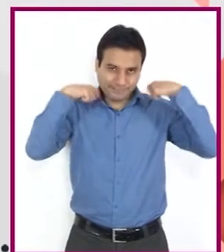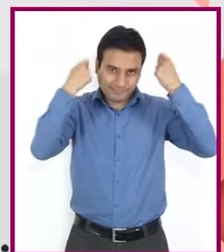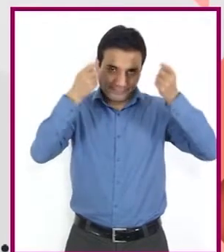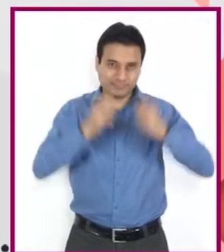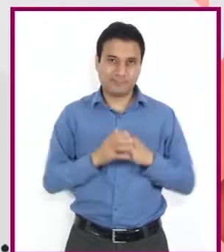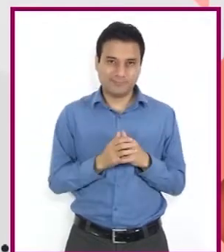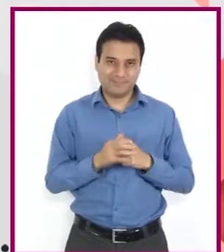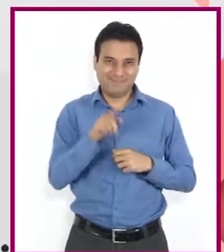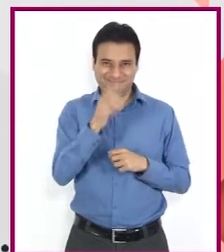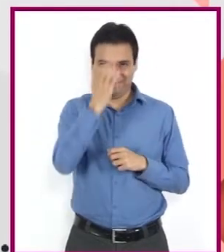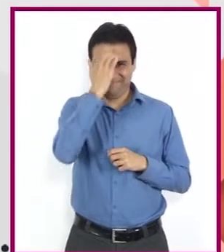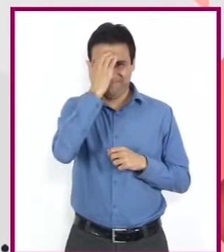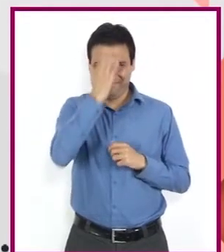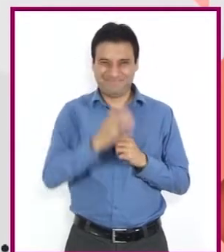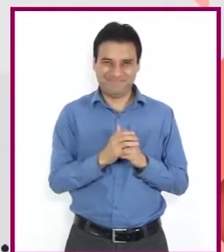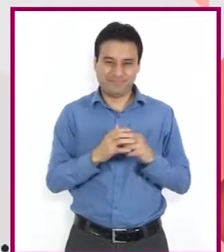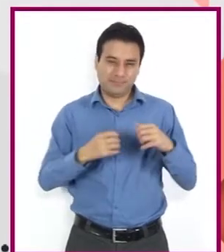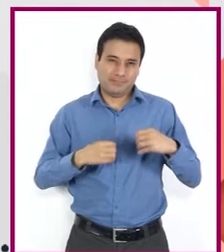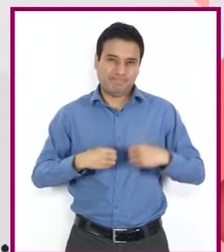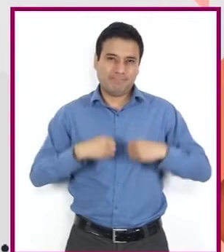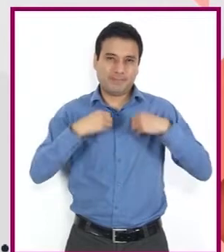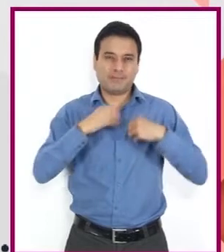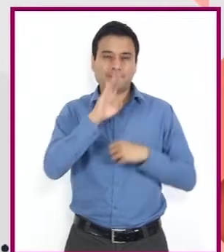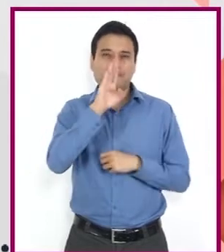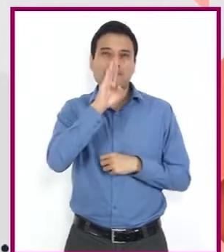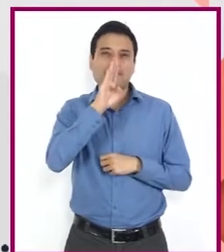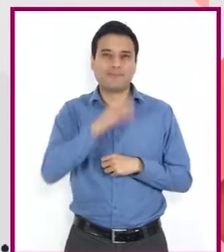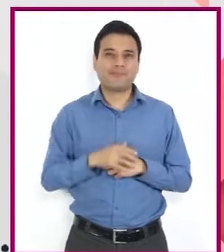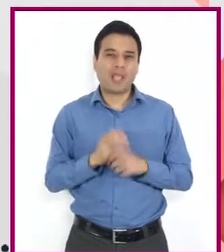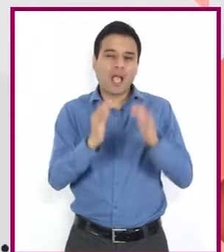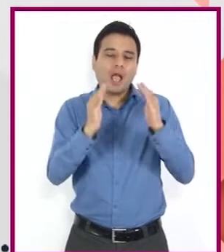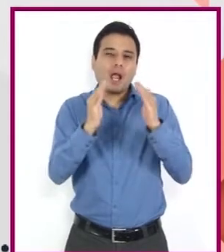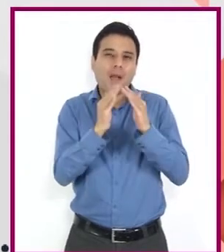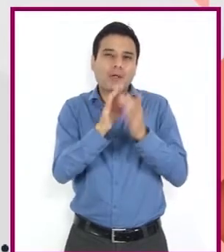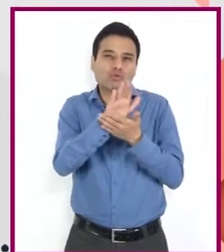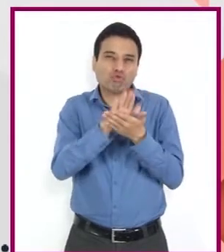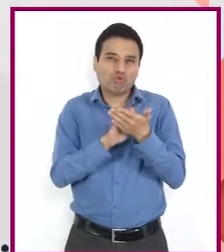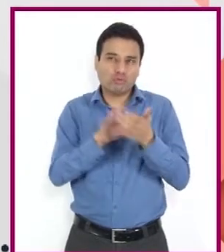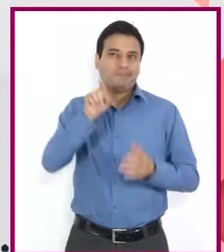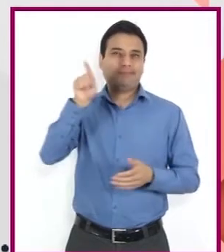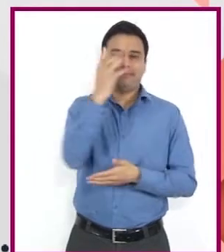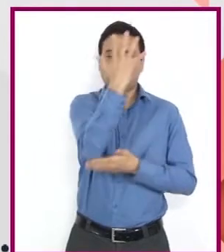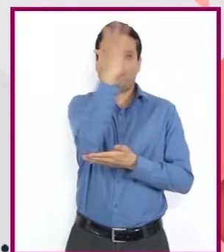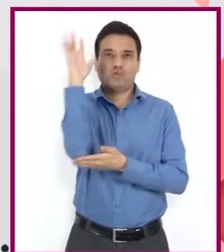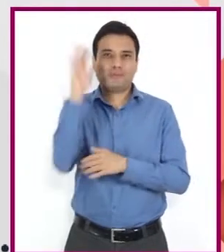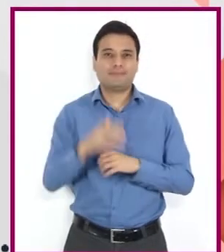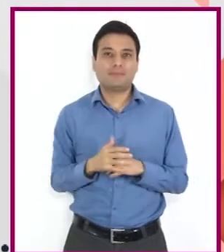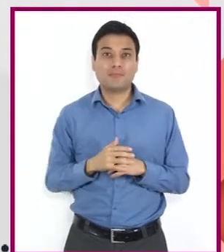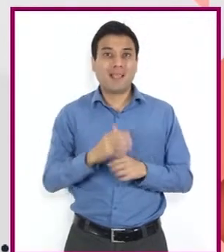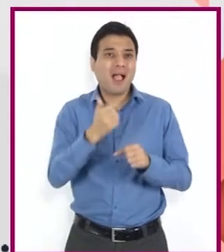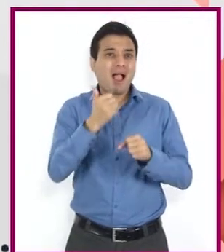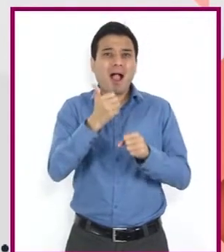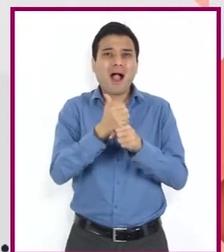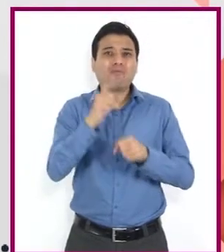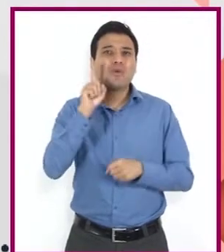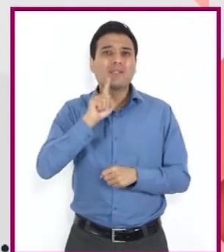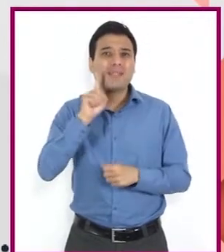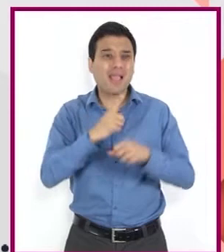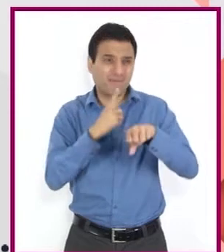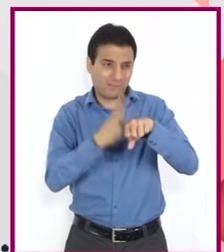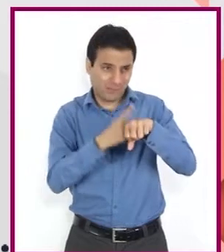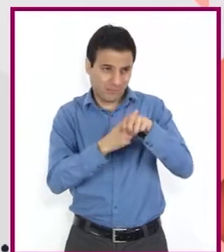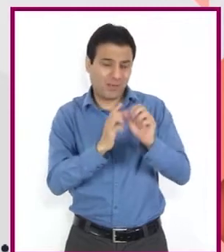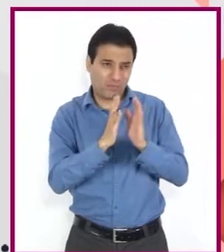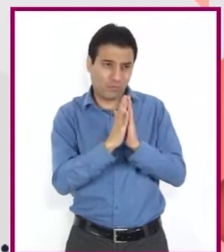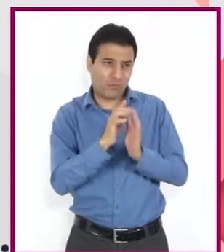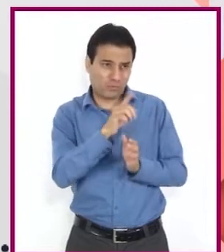Caperucita Roja vivía con su mamá en una cabaña en el bosque. Tu abuelita está enferma. Llévale esta canasta.